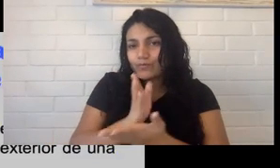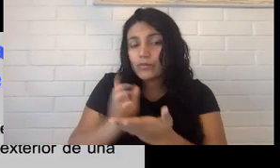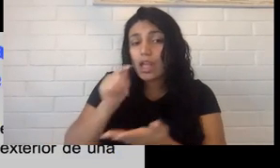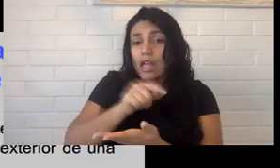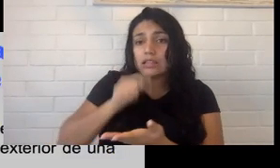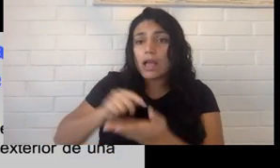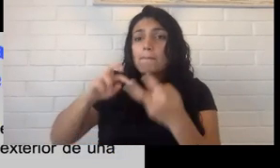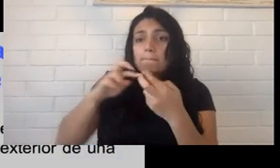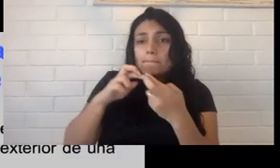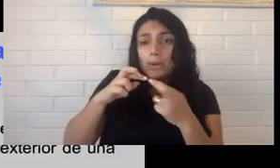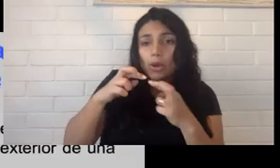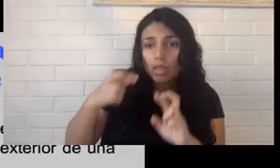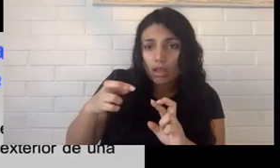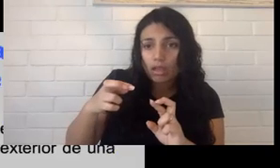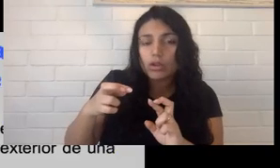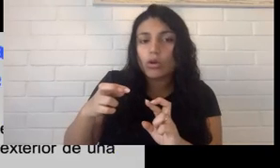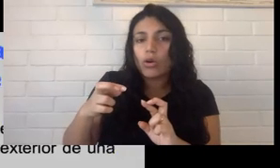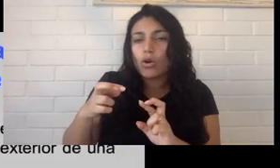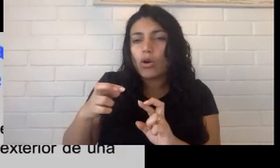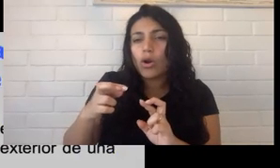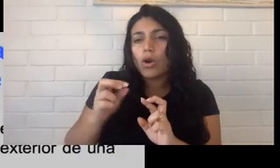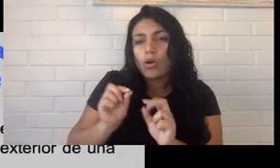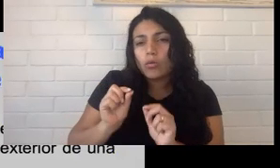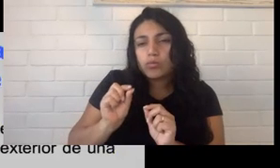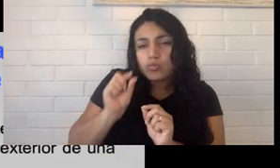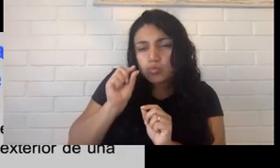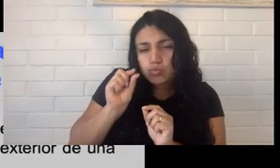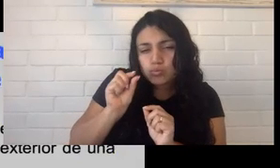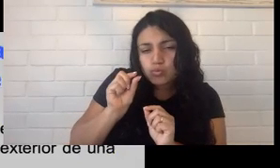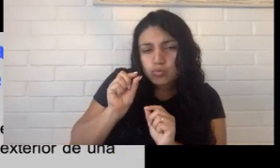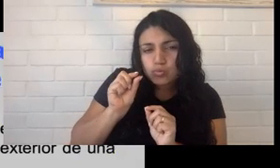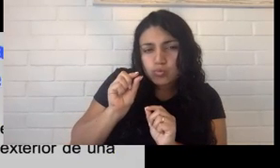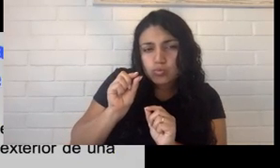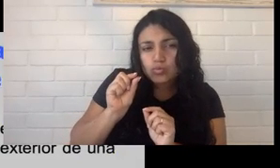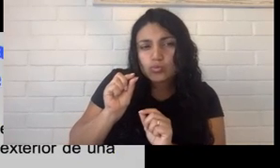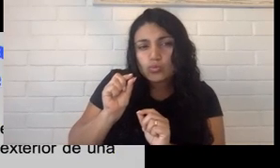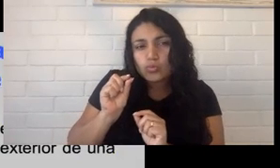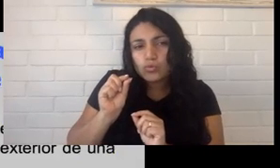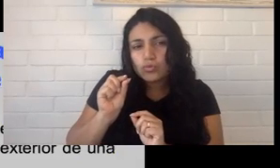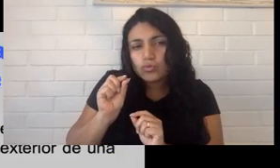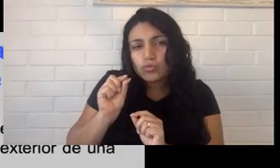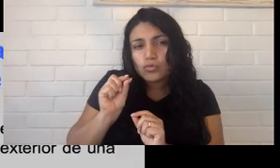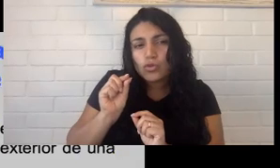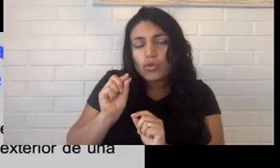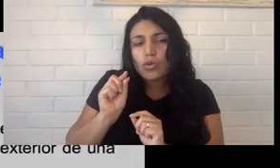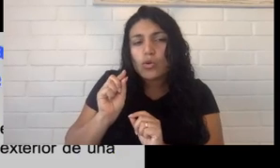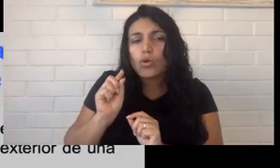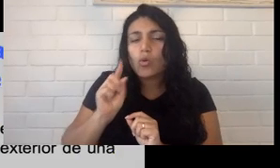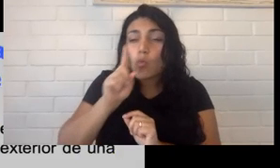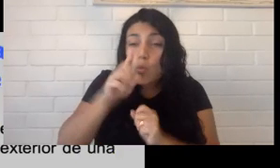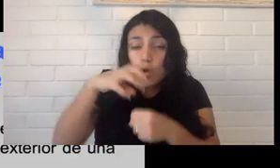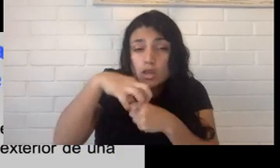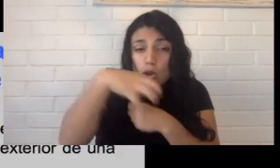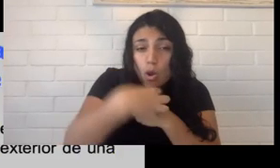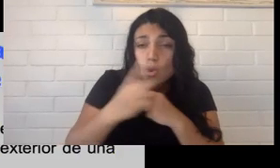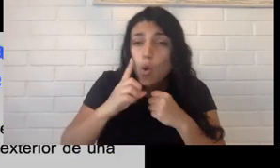proteínas son del tamaño de 100 Armstrong. Considerar que un ion, que es un átomo ionizado,